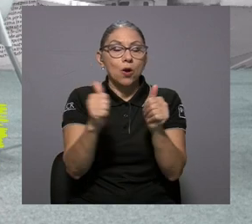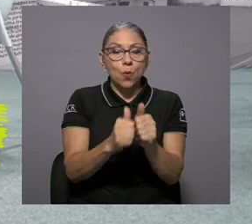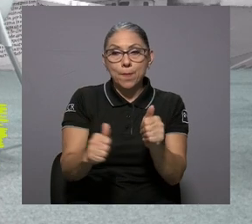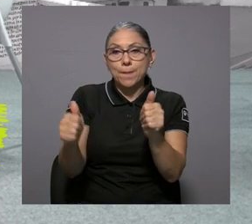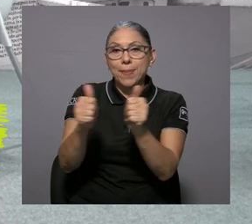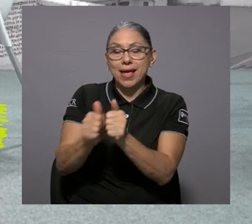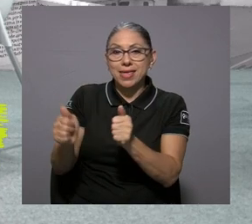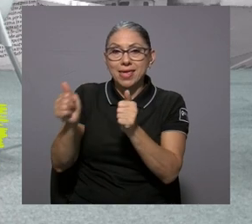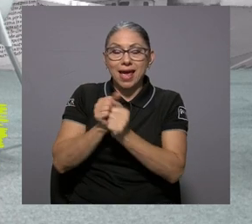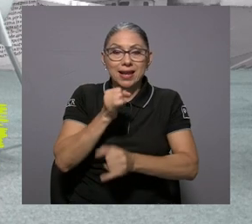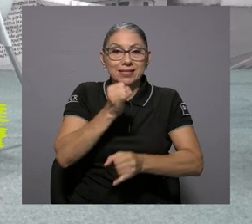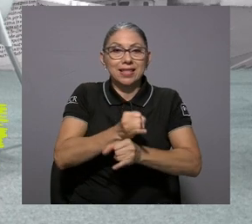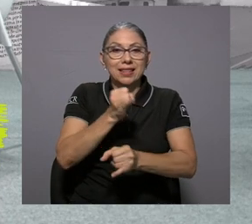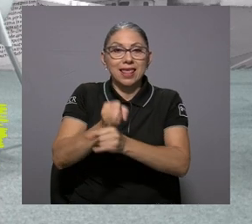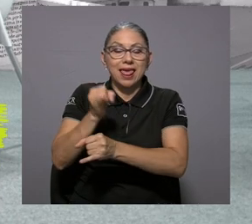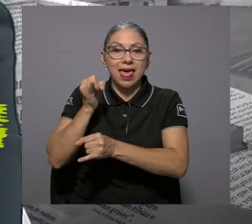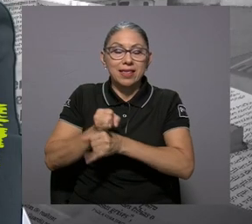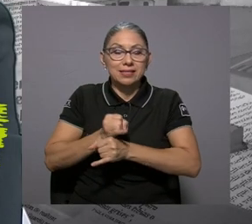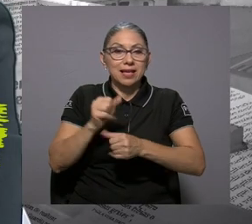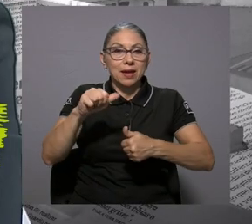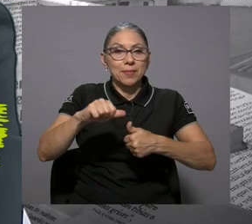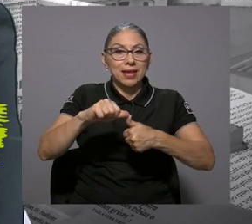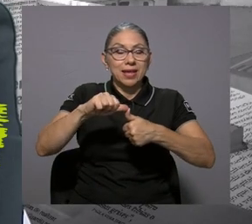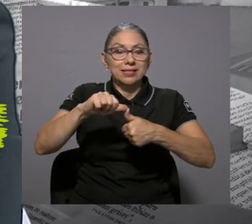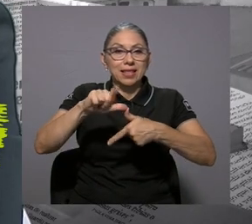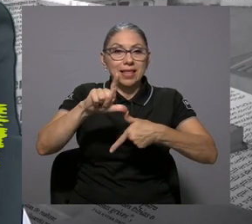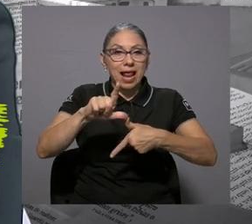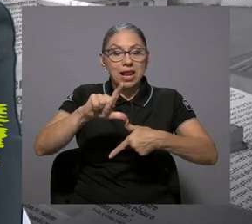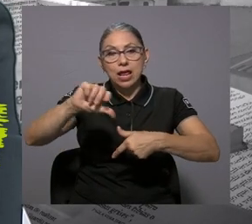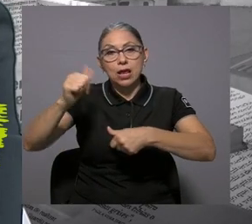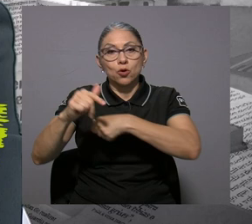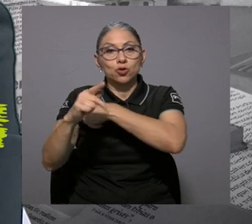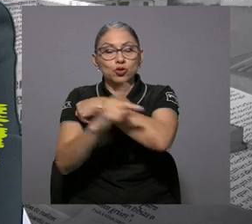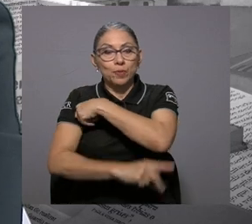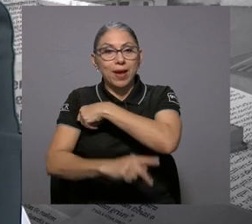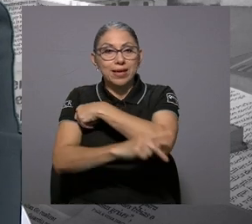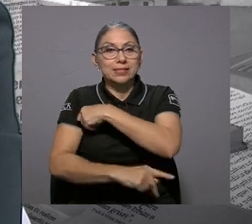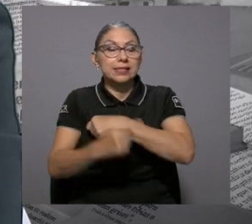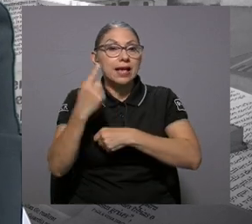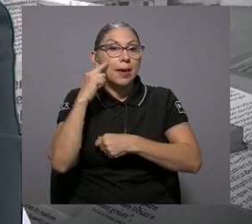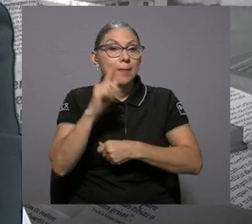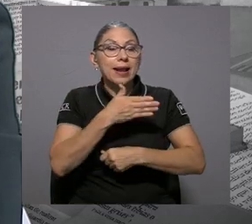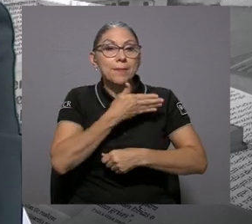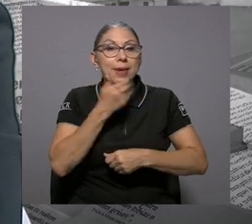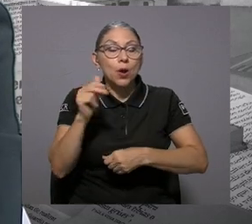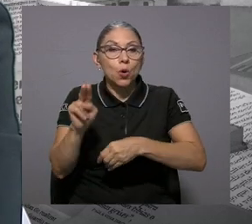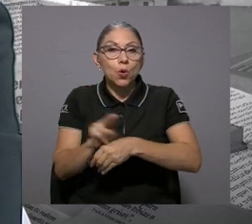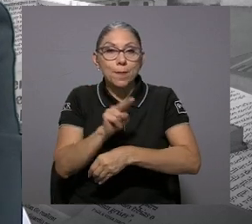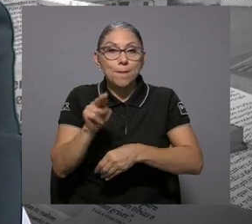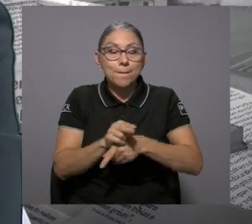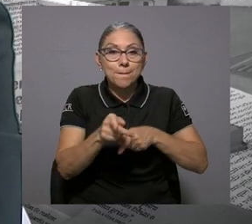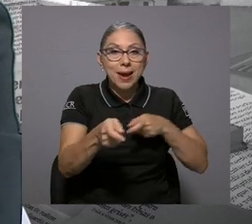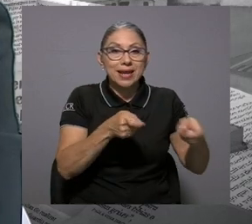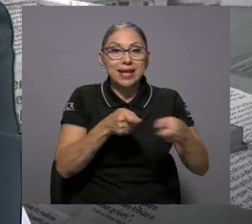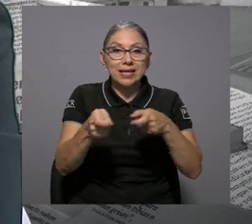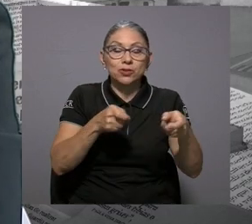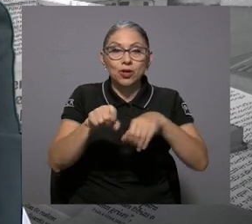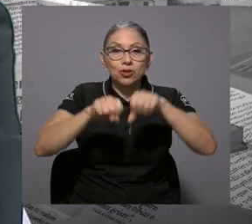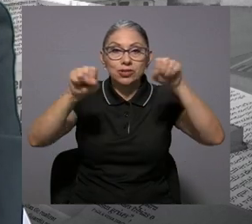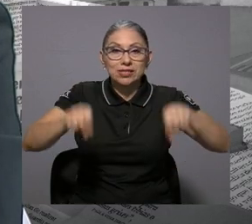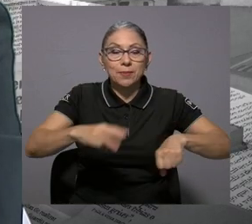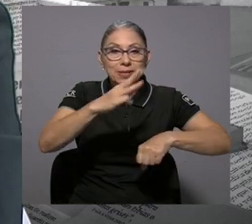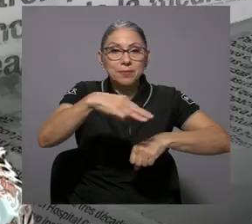entidades en América Central, en los otros países, en un mejor manejo de los ecosistemas marinos y